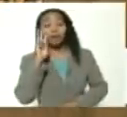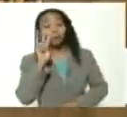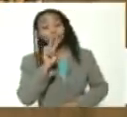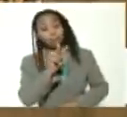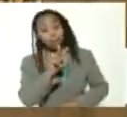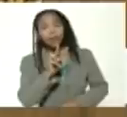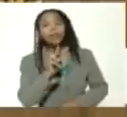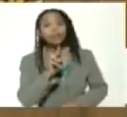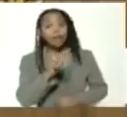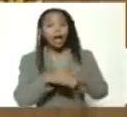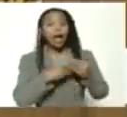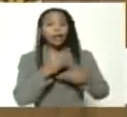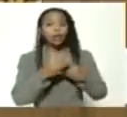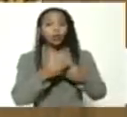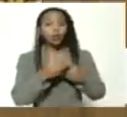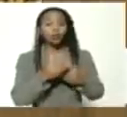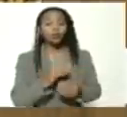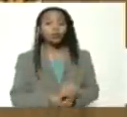y trascendentales que ha